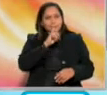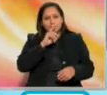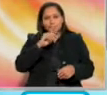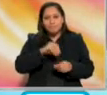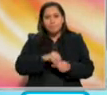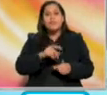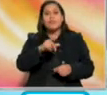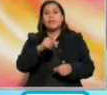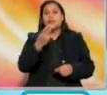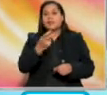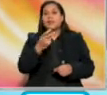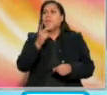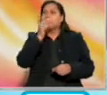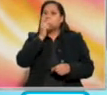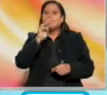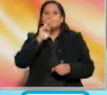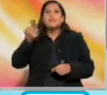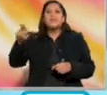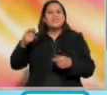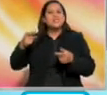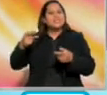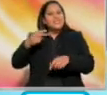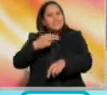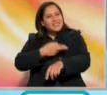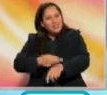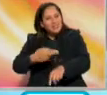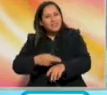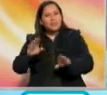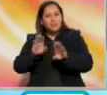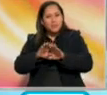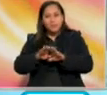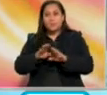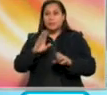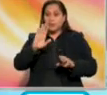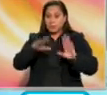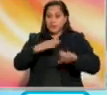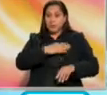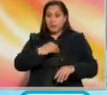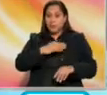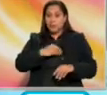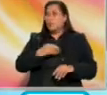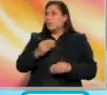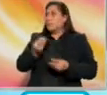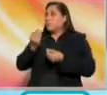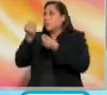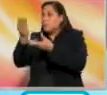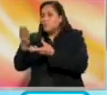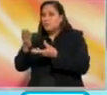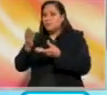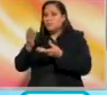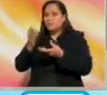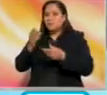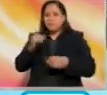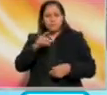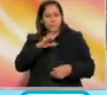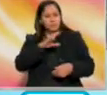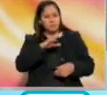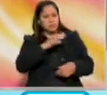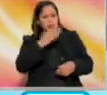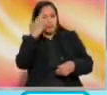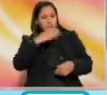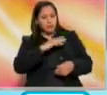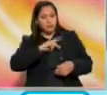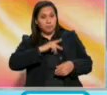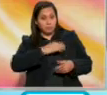padres para esto? Porque eventualmente sucederá que el hijo va a tener una duda, tal vez no se la exprese verbalmente, pero ellos van a notar que su hijo está creciendo,